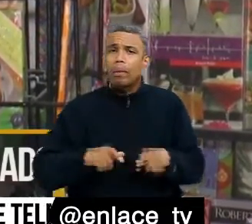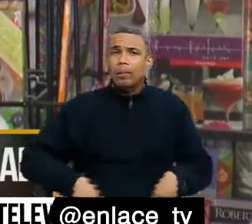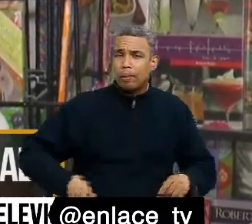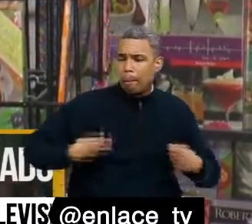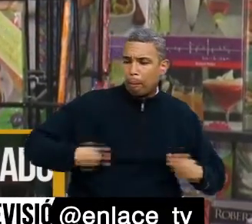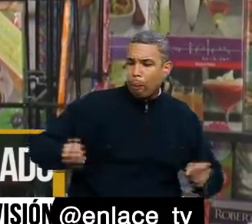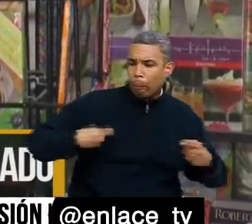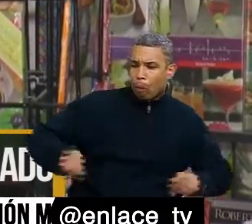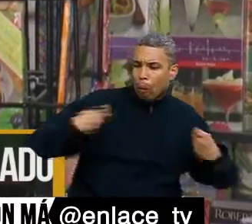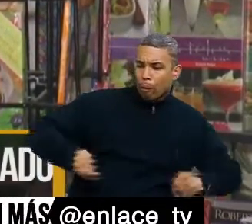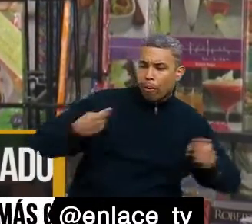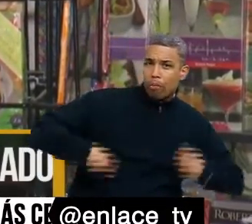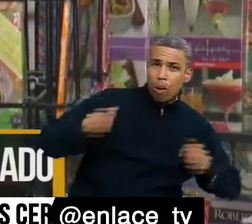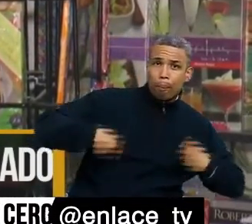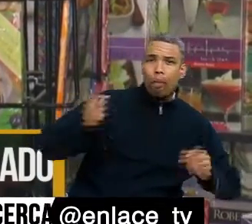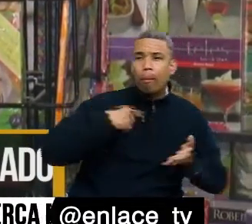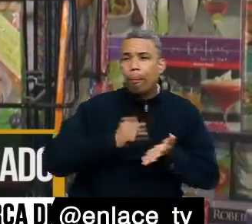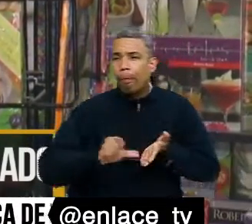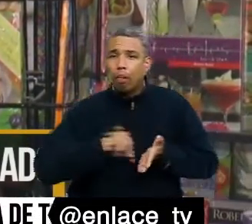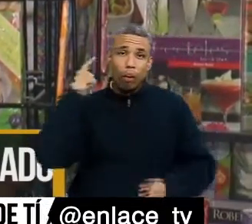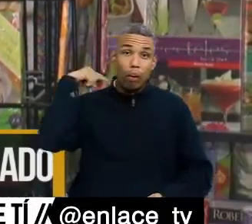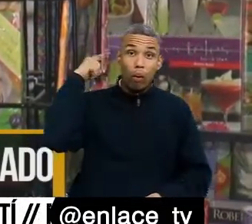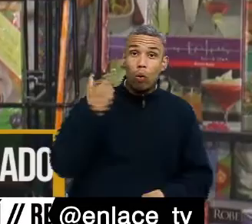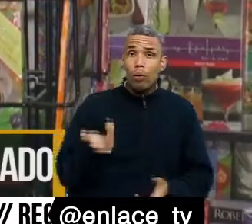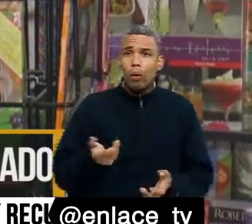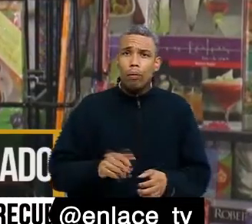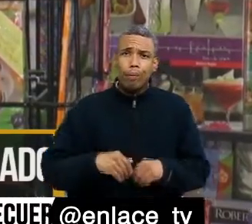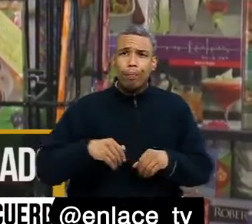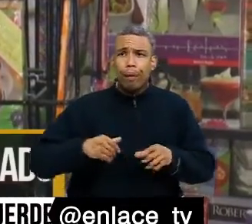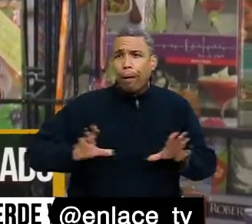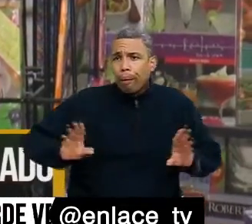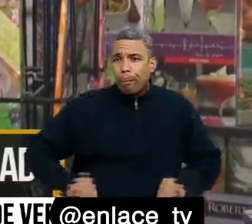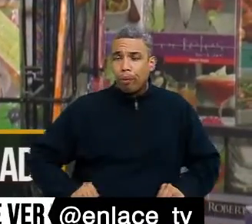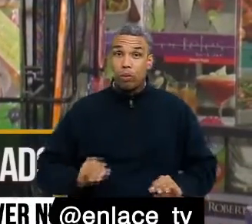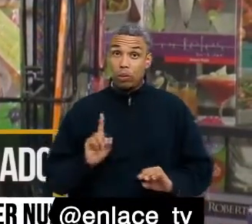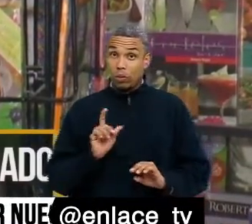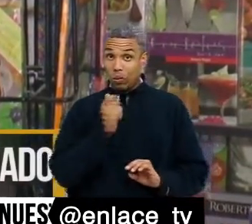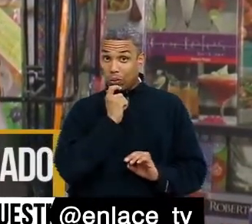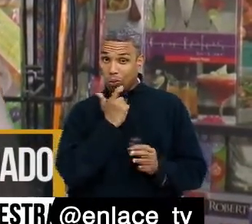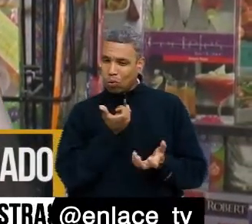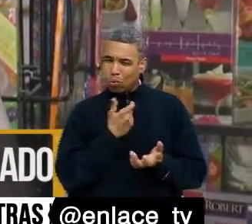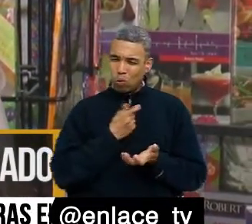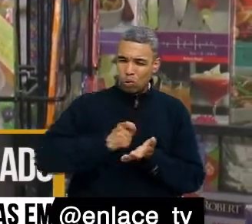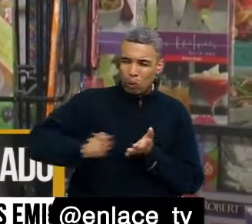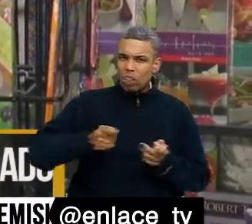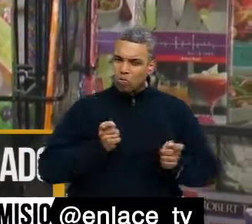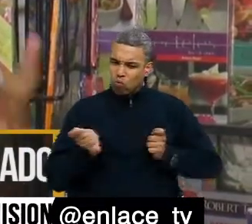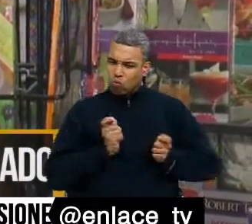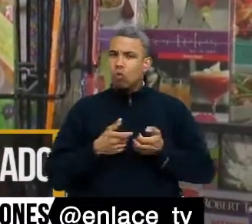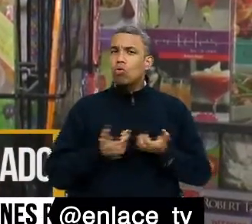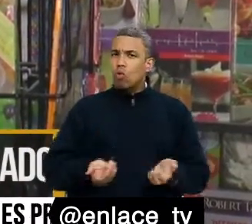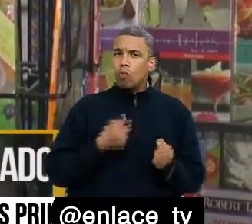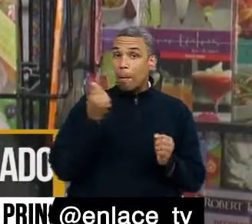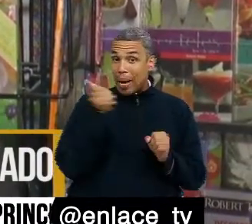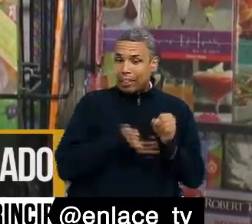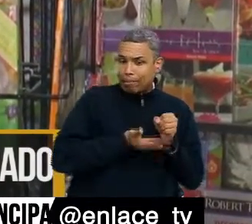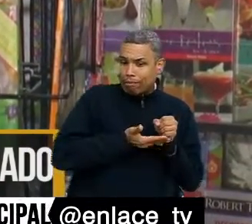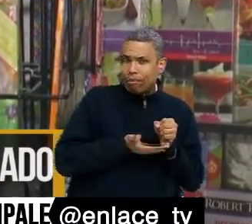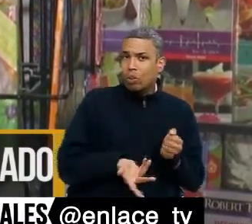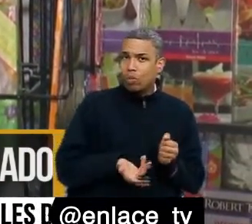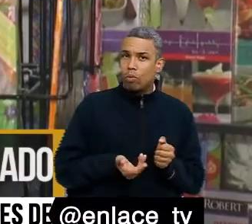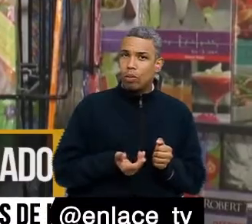Sandra, no supimos en qué nos gastamos la plata, pero este libro nos enseña muchas recomendaciones para hacerla ahorrar y comprar lo que